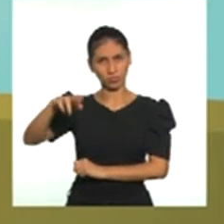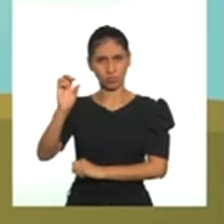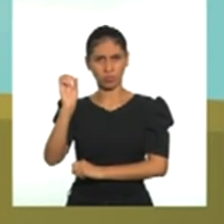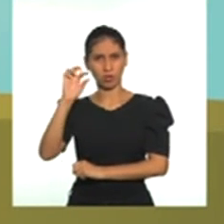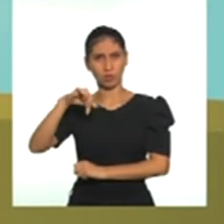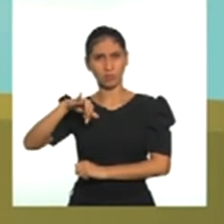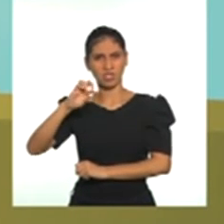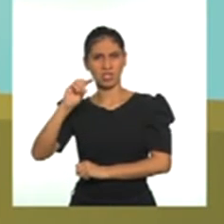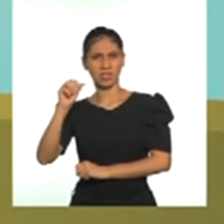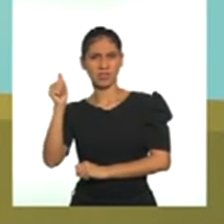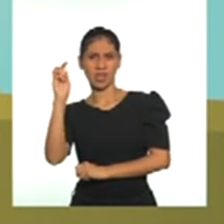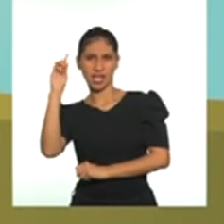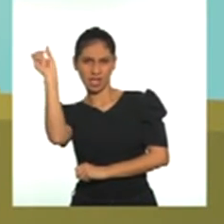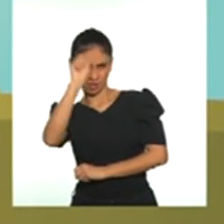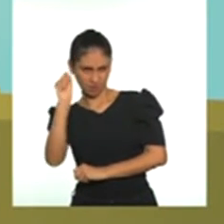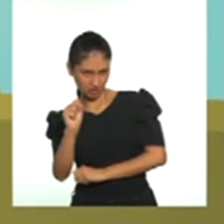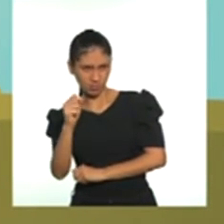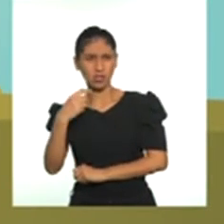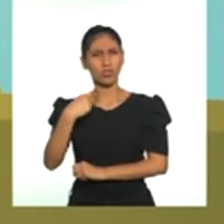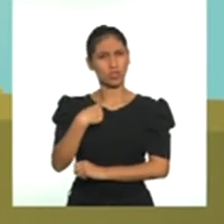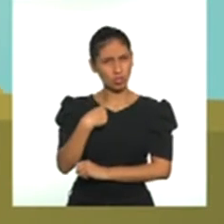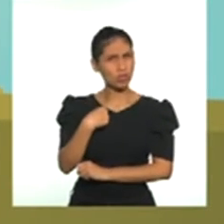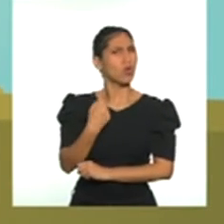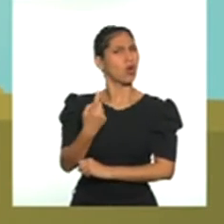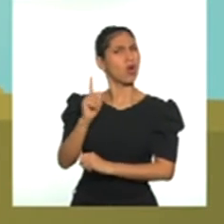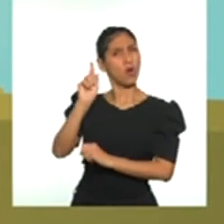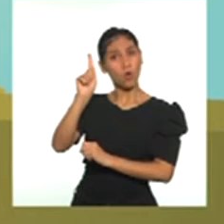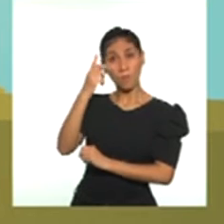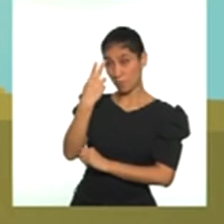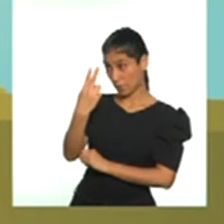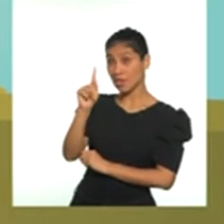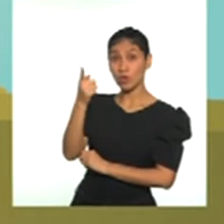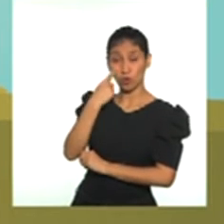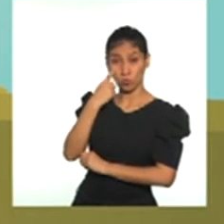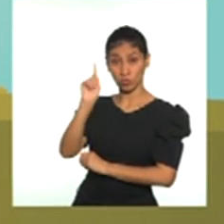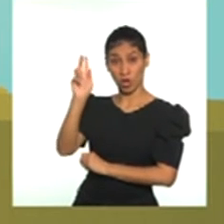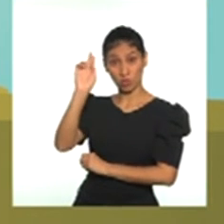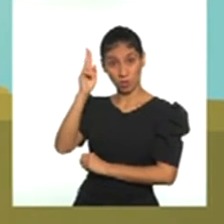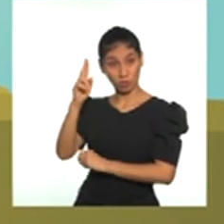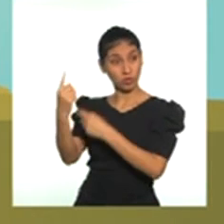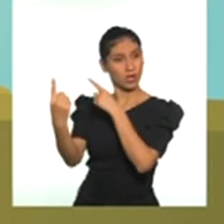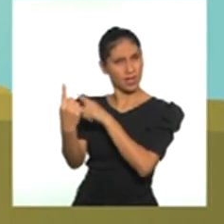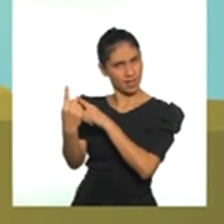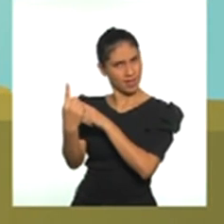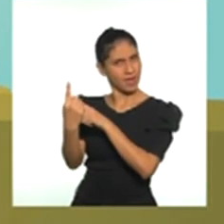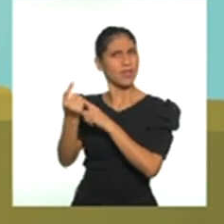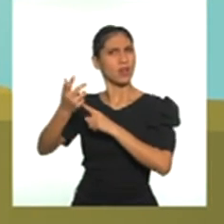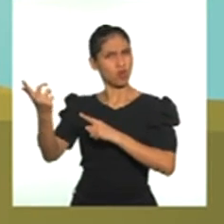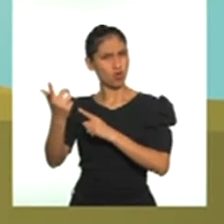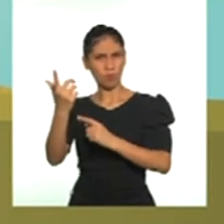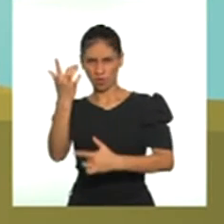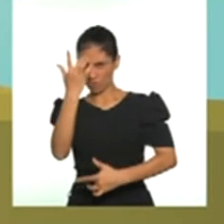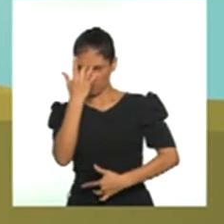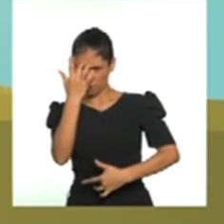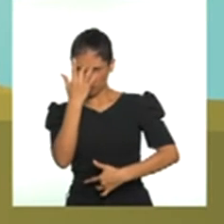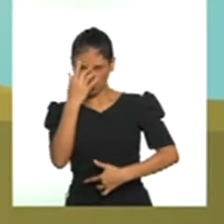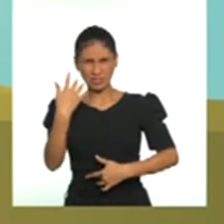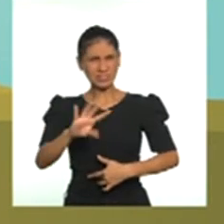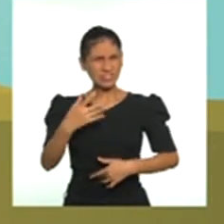tuve una profesora que hacía bastante tiempo padecía de una herida grande debajo de la